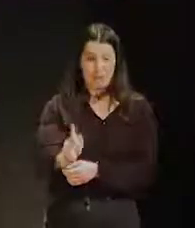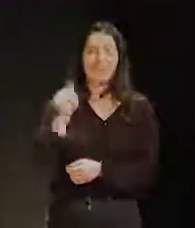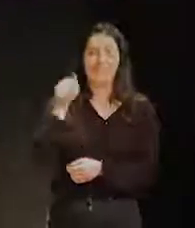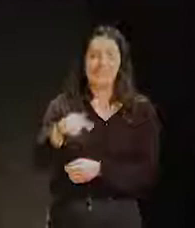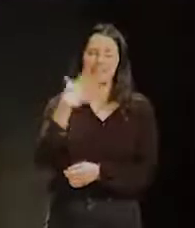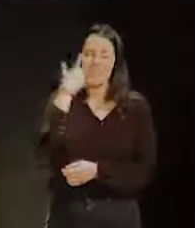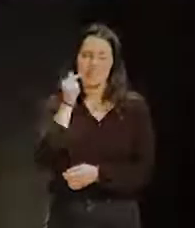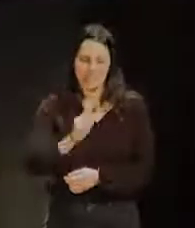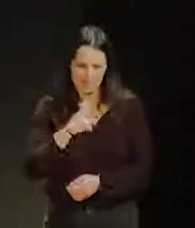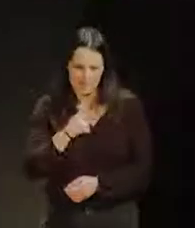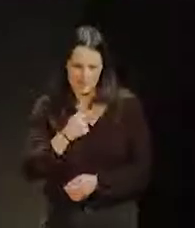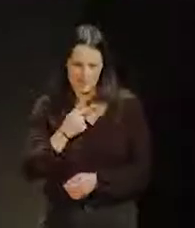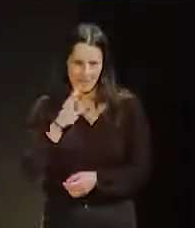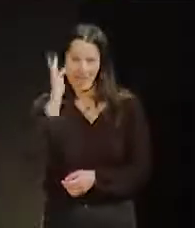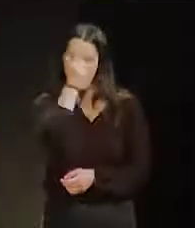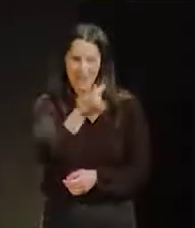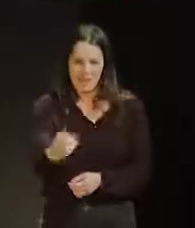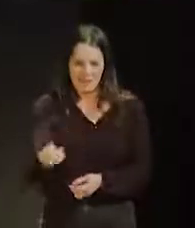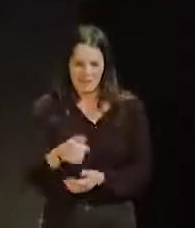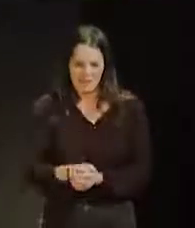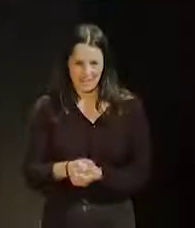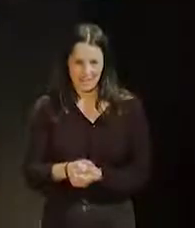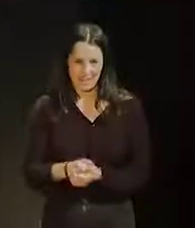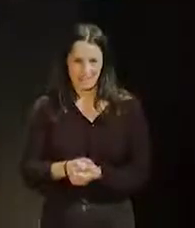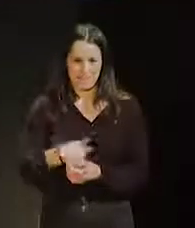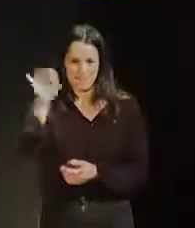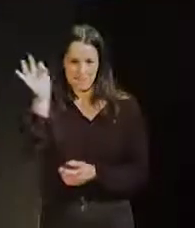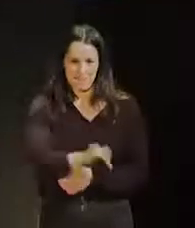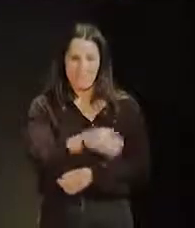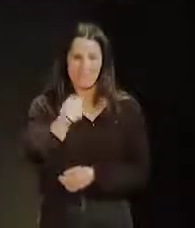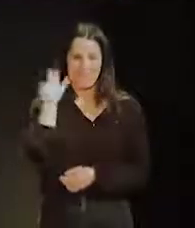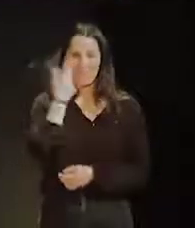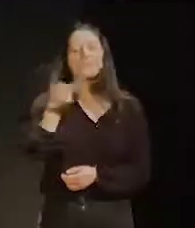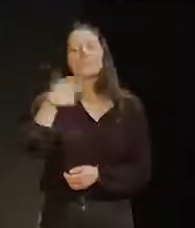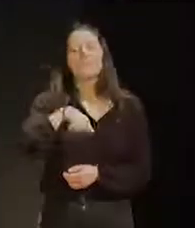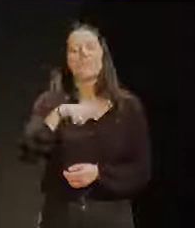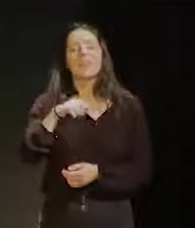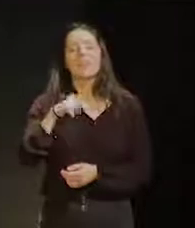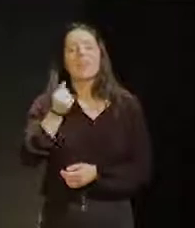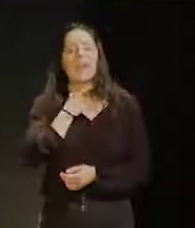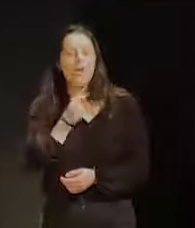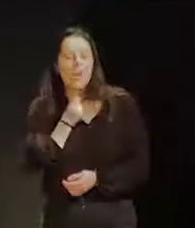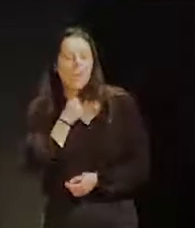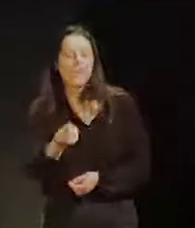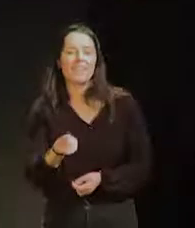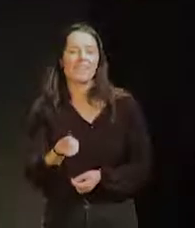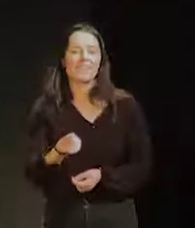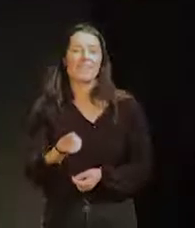los mexicanos. Estoy hablando de comedia.